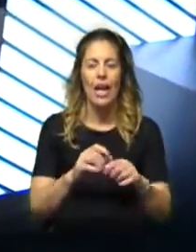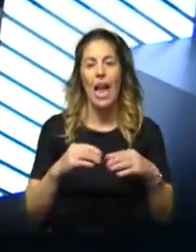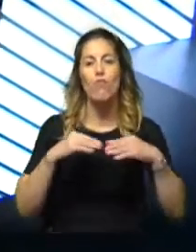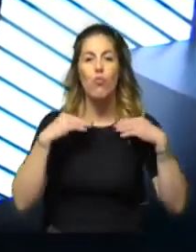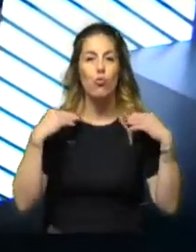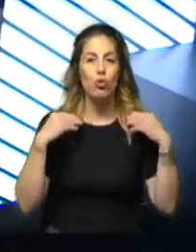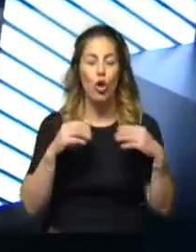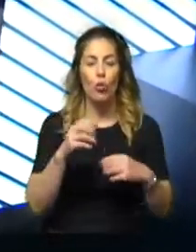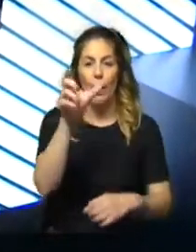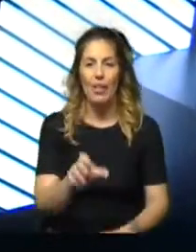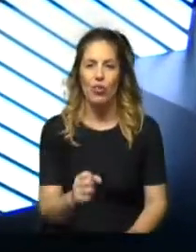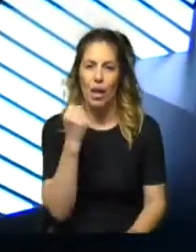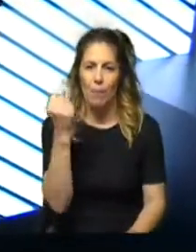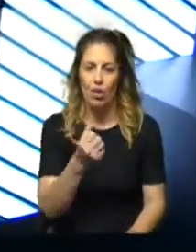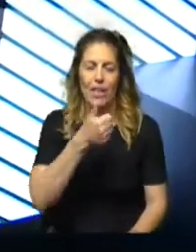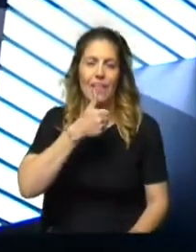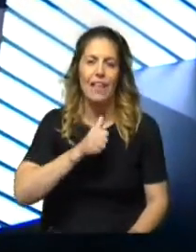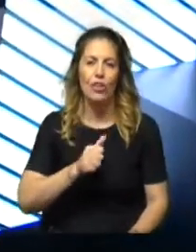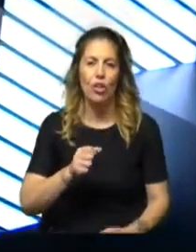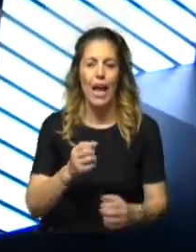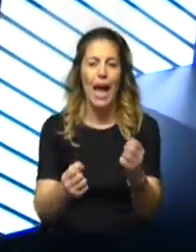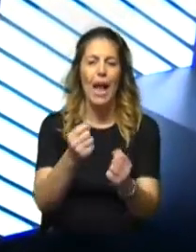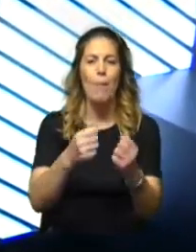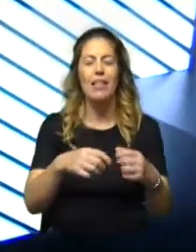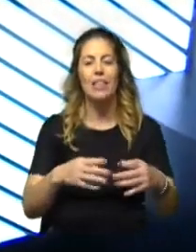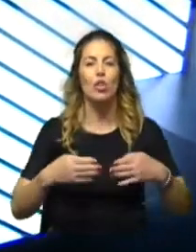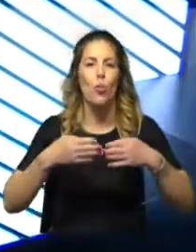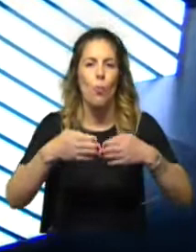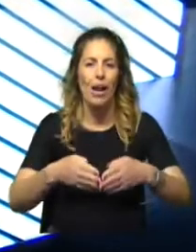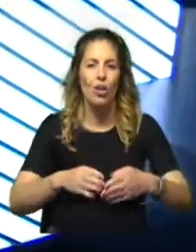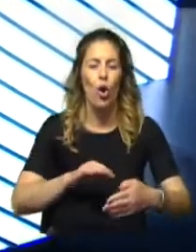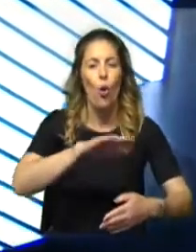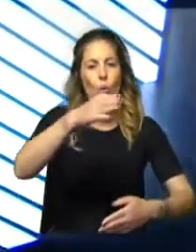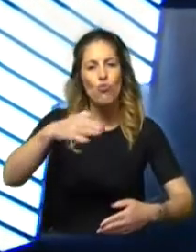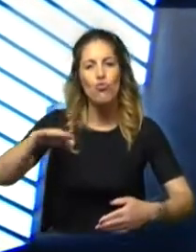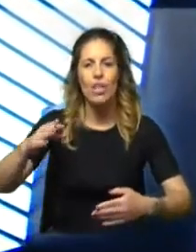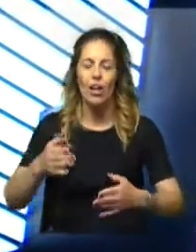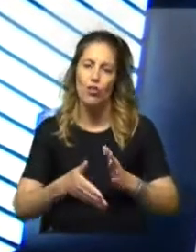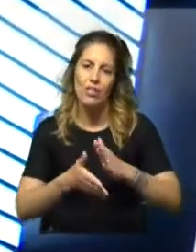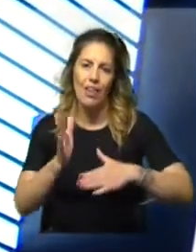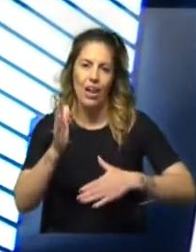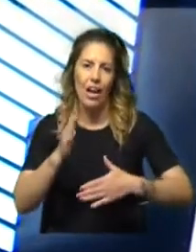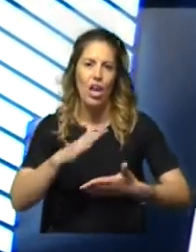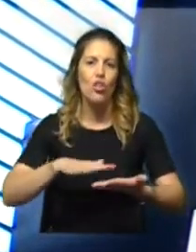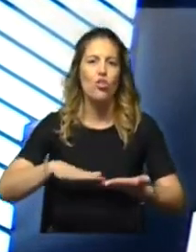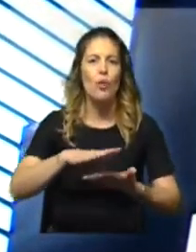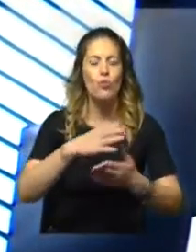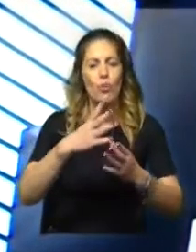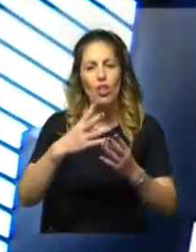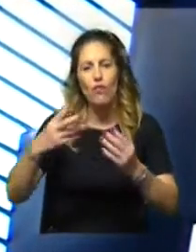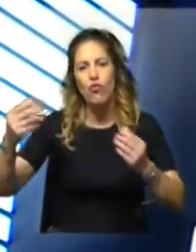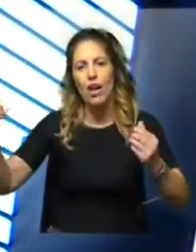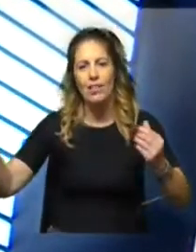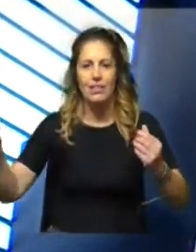prócer el mástil de un barco un cerro y se va sobre un soporte fugaz